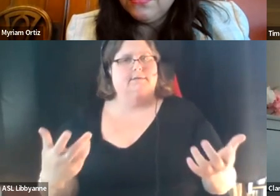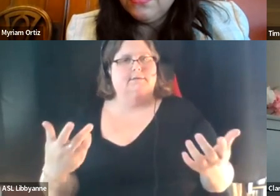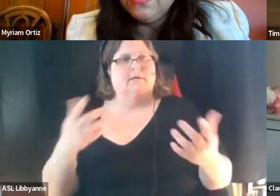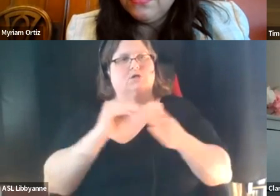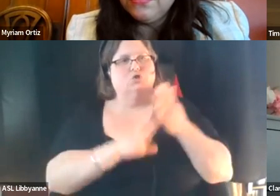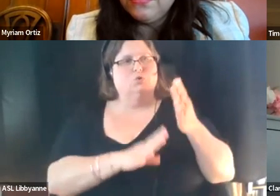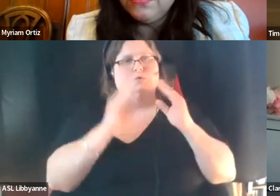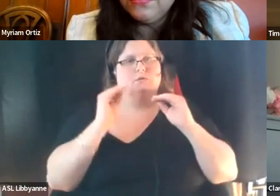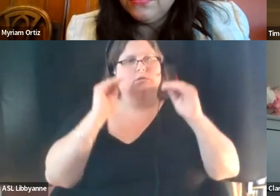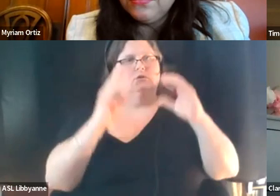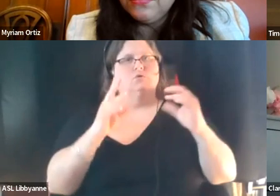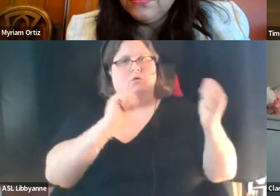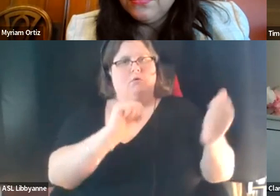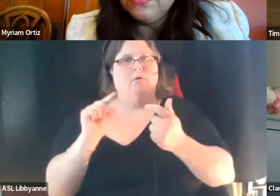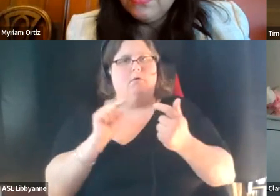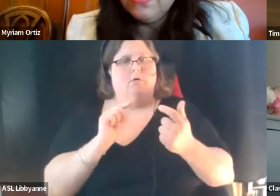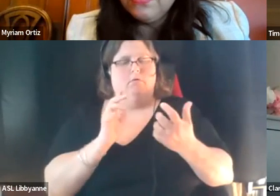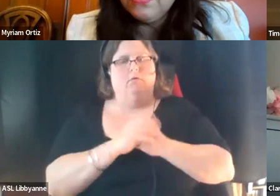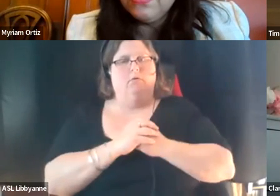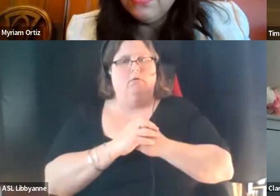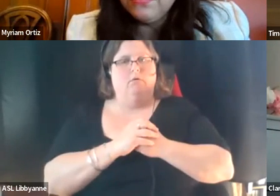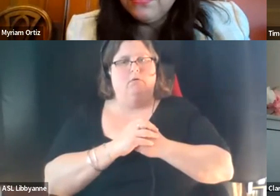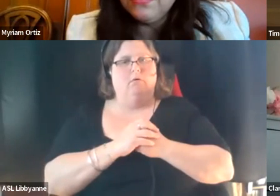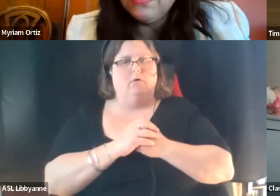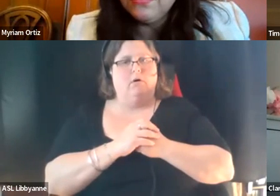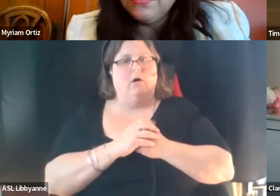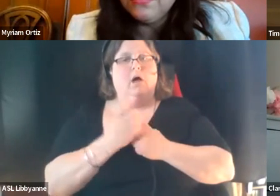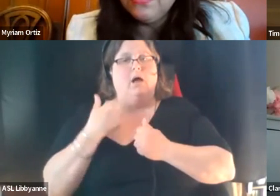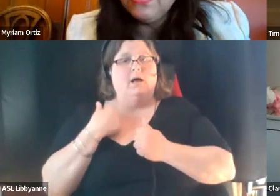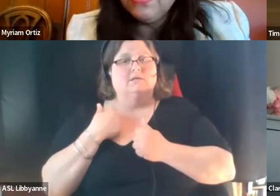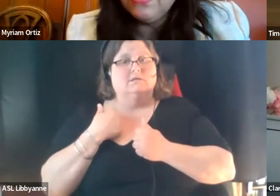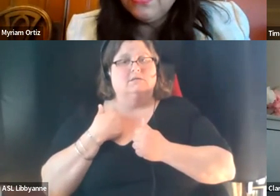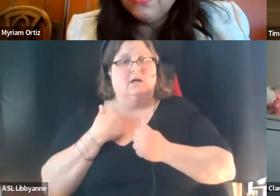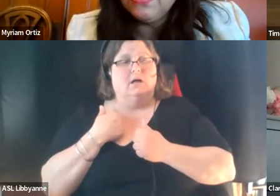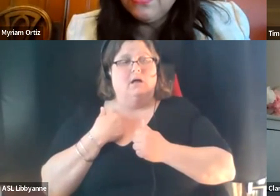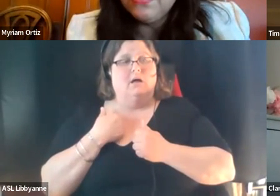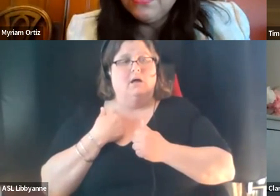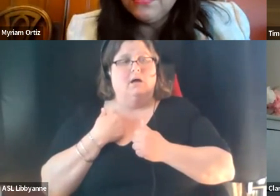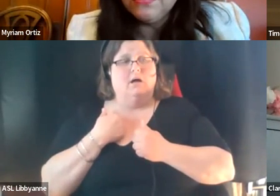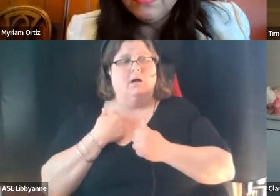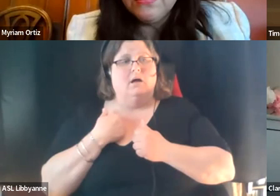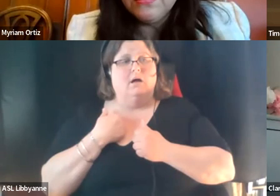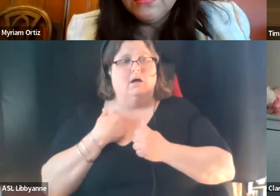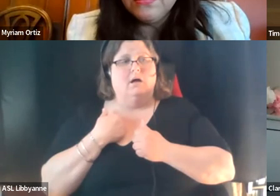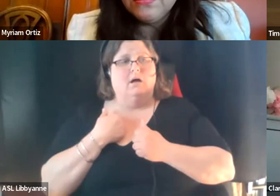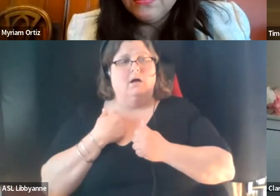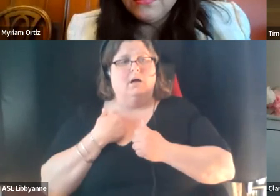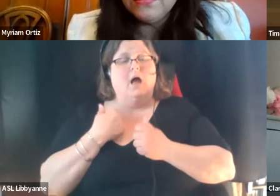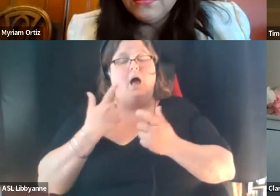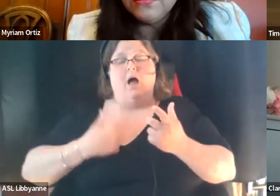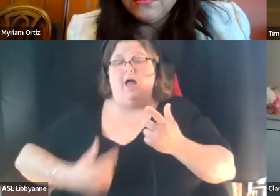carne propia lo que era hacer un mal manejo con mis niños que tienen IP, 2 de ellos, y que